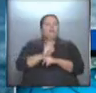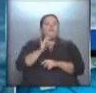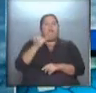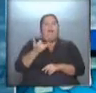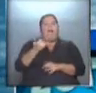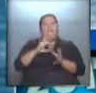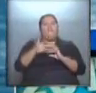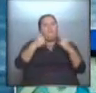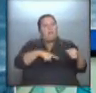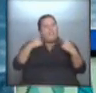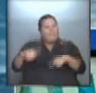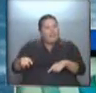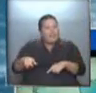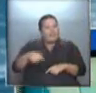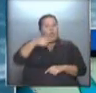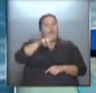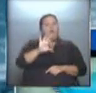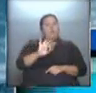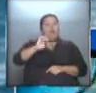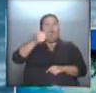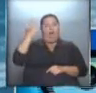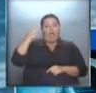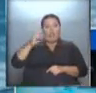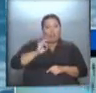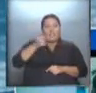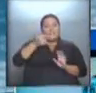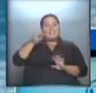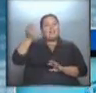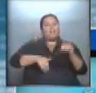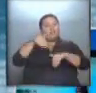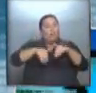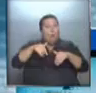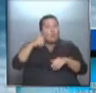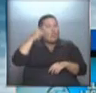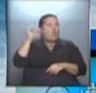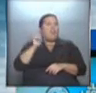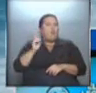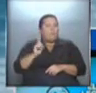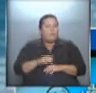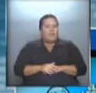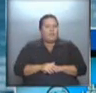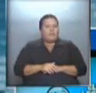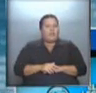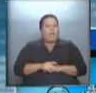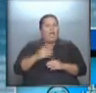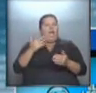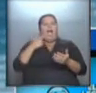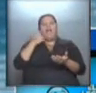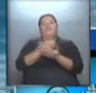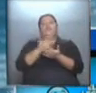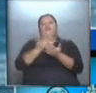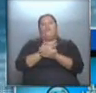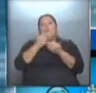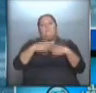suscitan un comportamiento distinto. Digamos, el PRO ganó hace dos años con el 60% de los votos. Nadie podría pensar que ha sufrido una hemorragia de